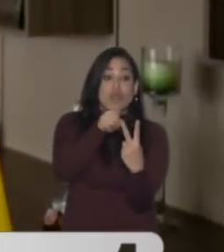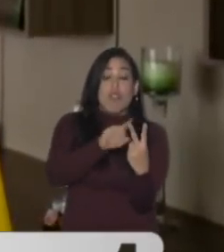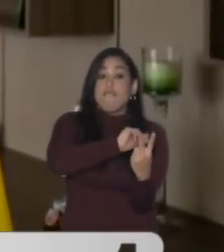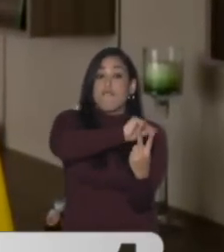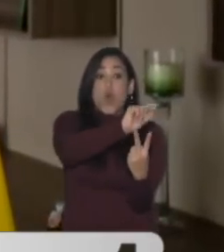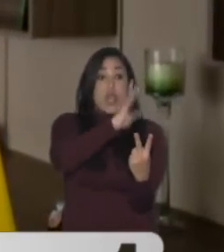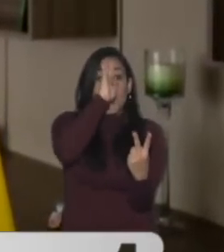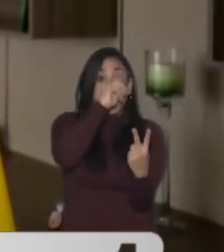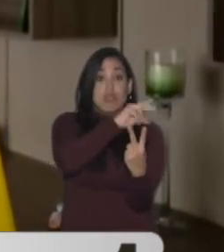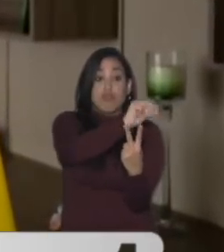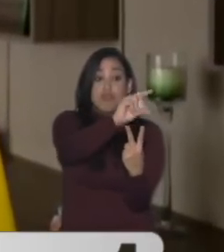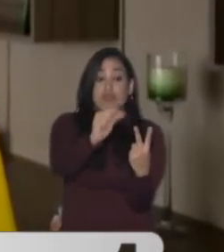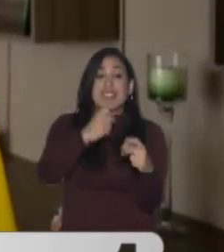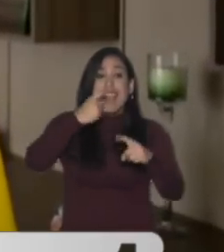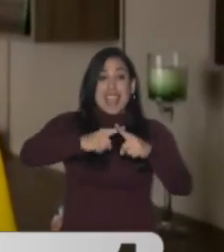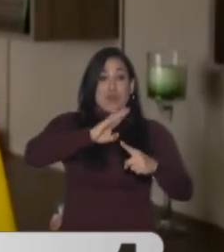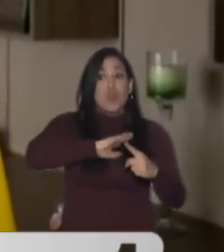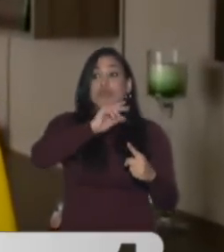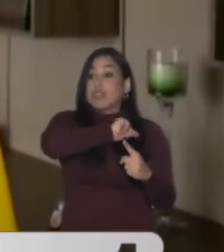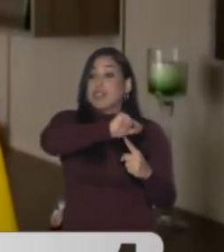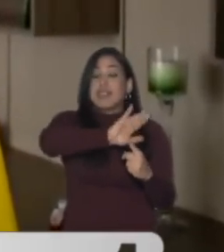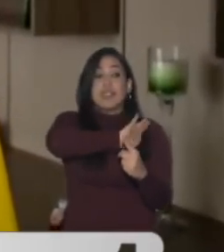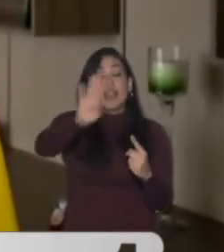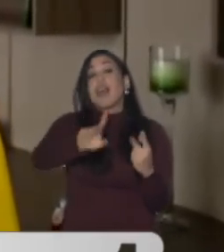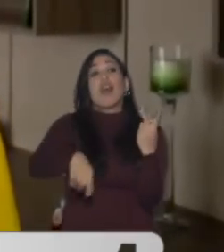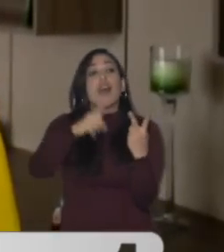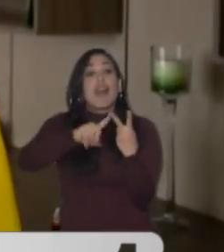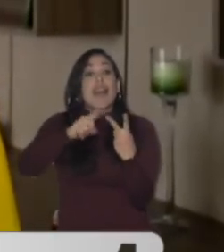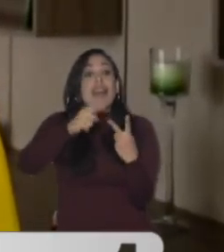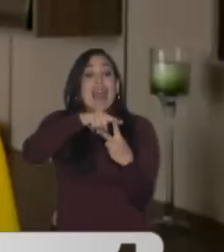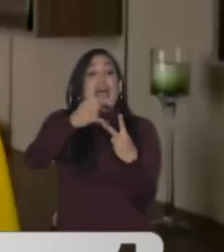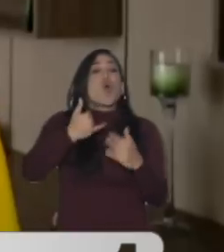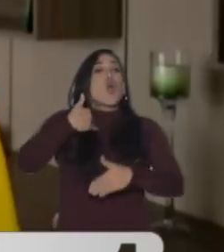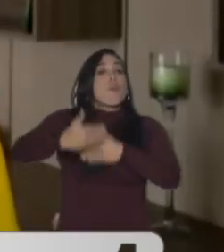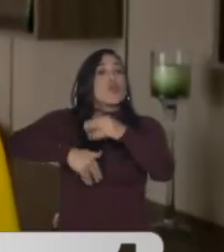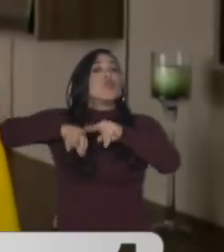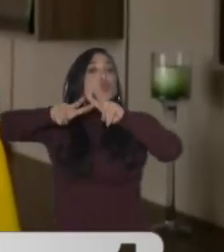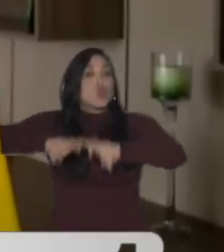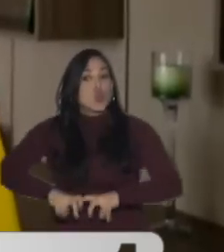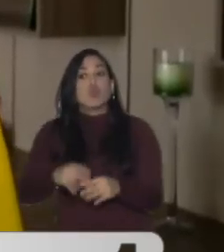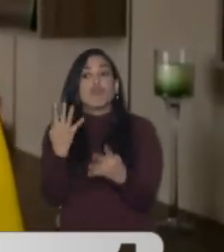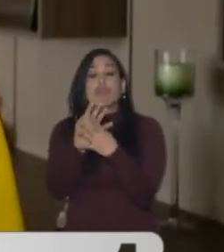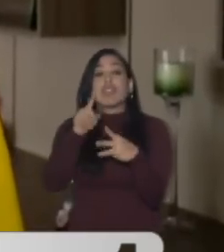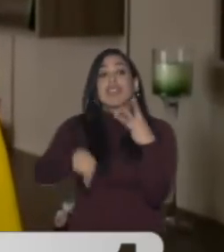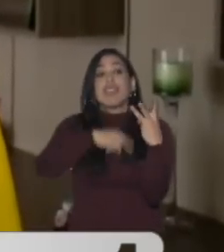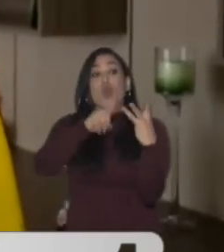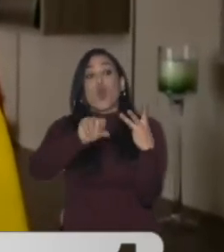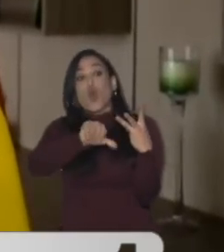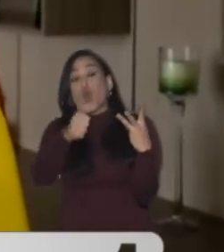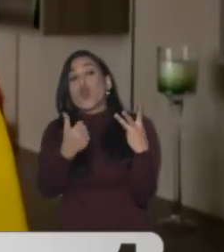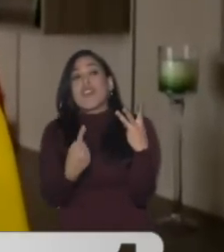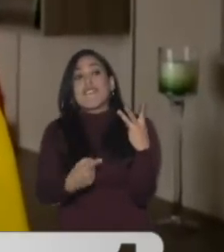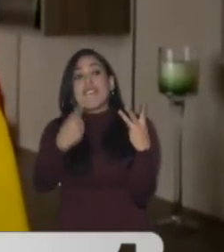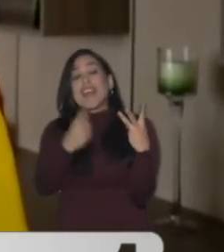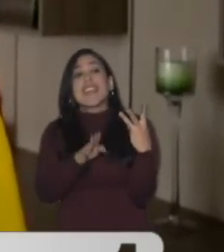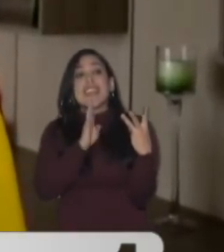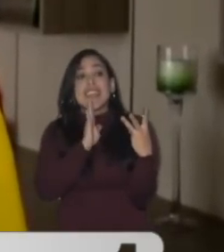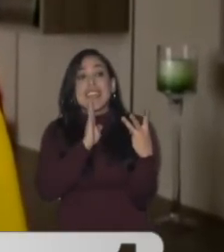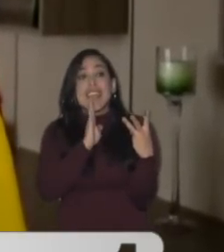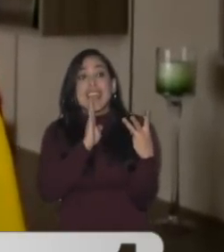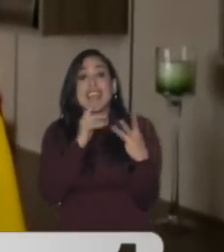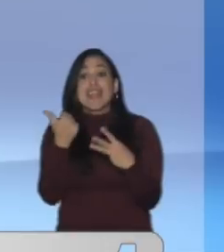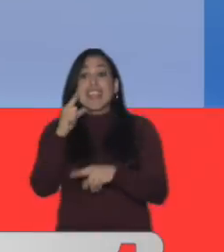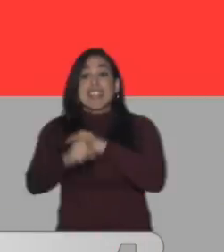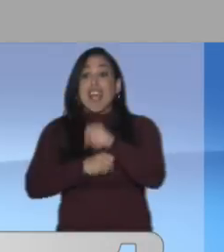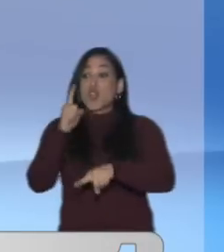destituidos, dos ex uniformados destituidos que se encuentran en primera instancia con esa medida y también en primera instancia, inhabilitados